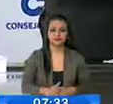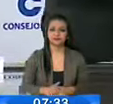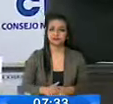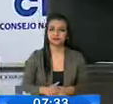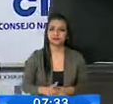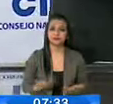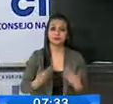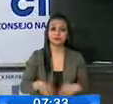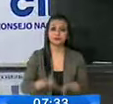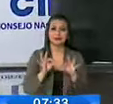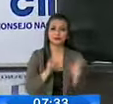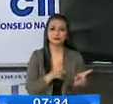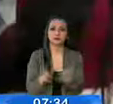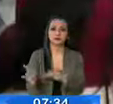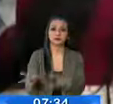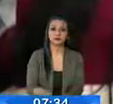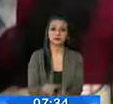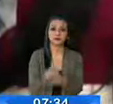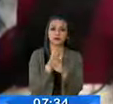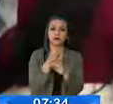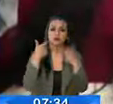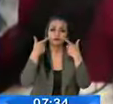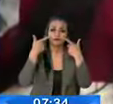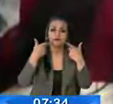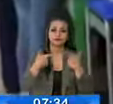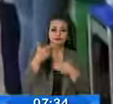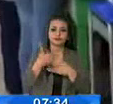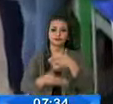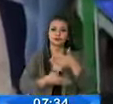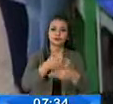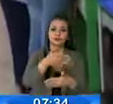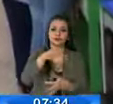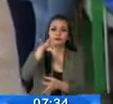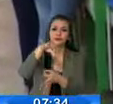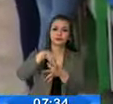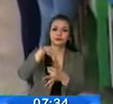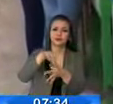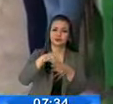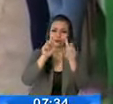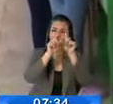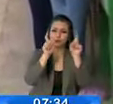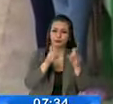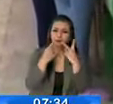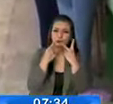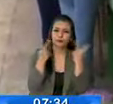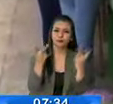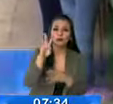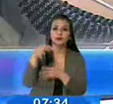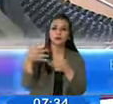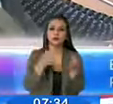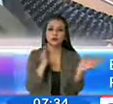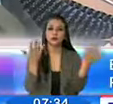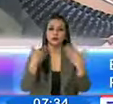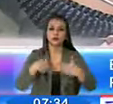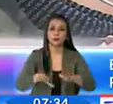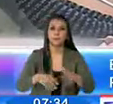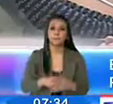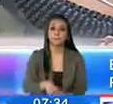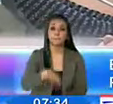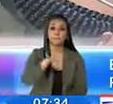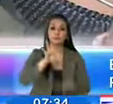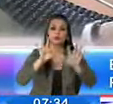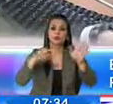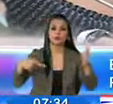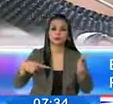tiene listo el operativo de seguridad que resguardará el proceso de referéndum y consulta popular del próximo 4 de febrero. Alrededor de